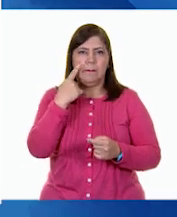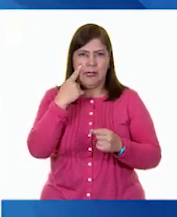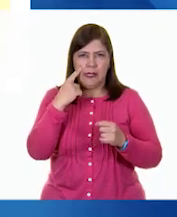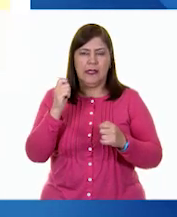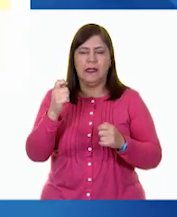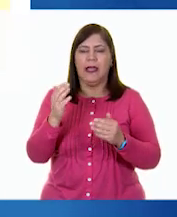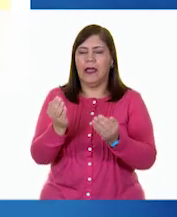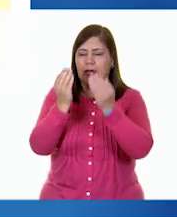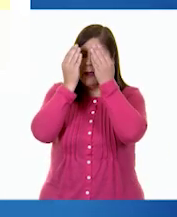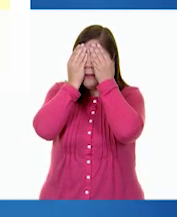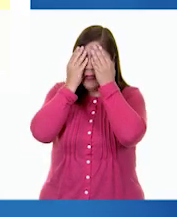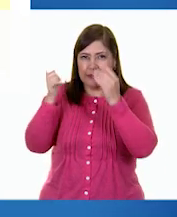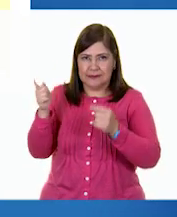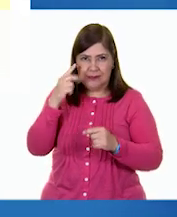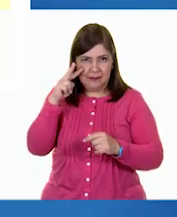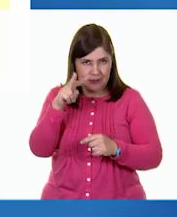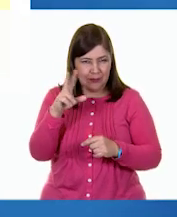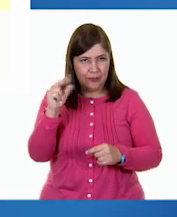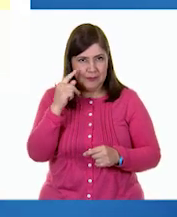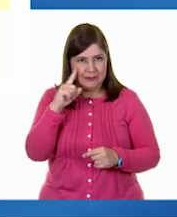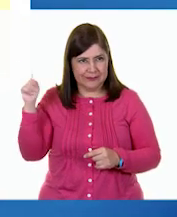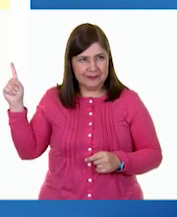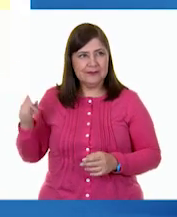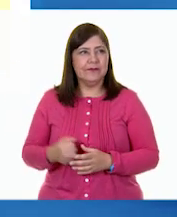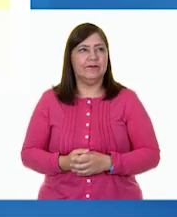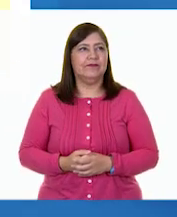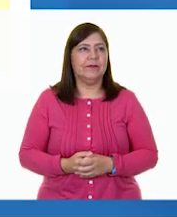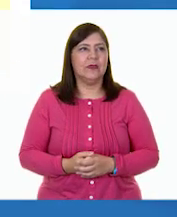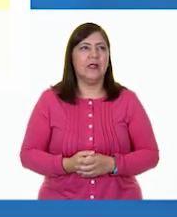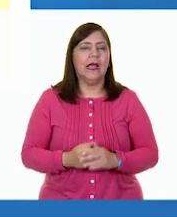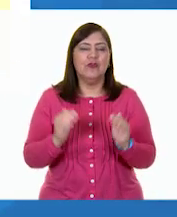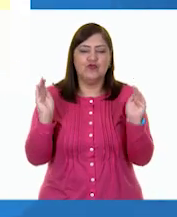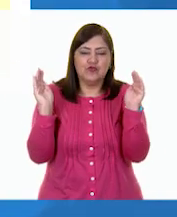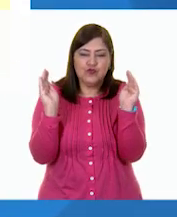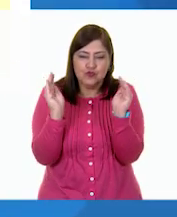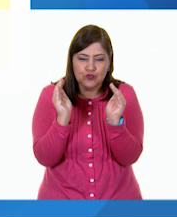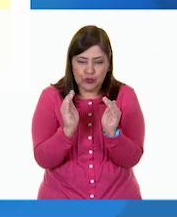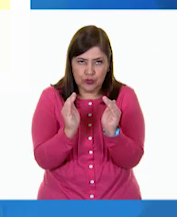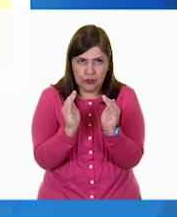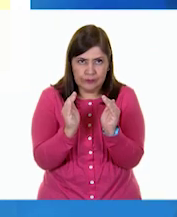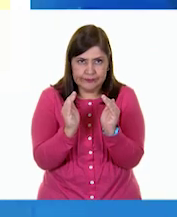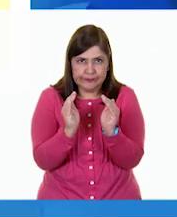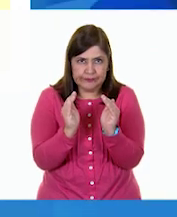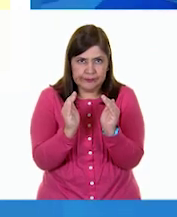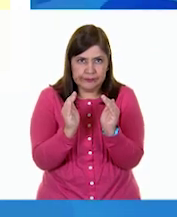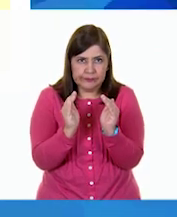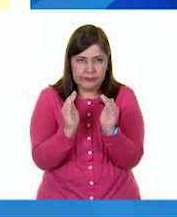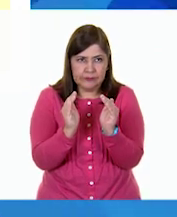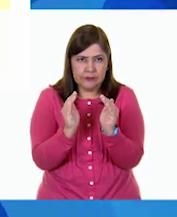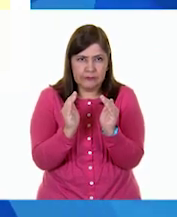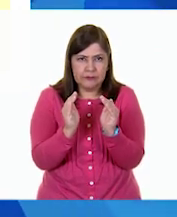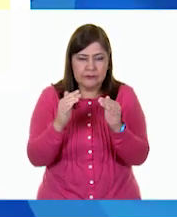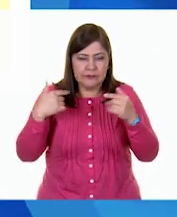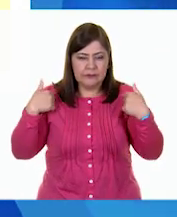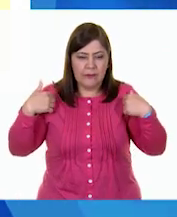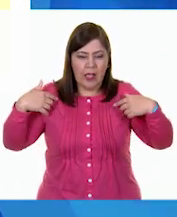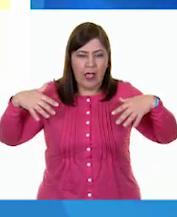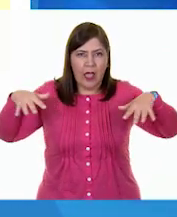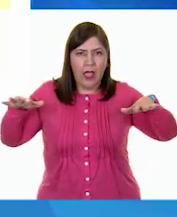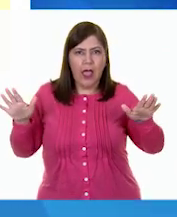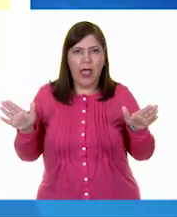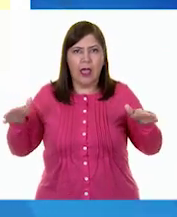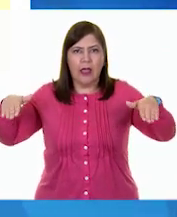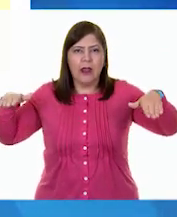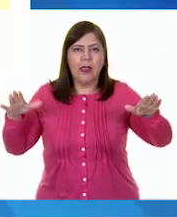ojos. Ajá. Sí, no veas, ¿eh? No. Es de tamaño pequeño. Sus alas son de varios